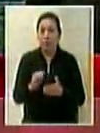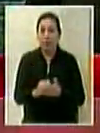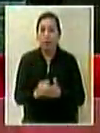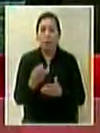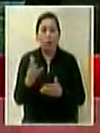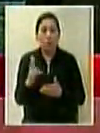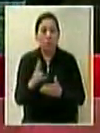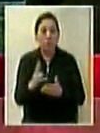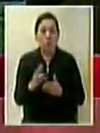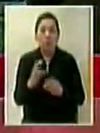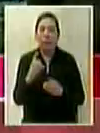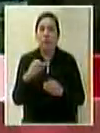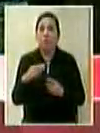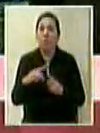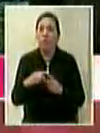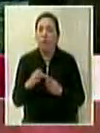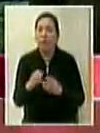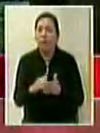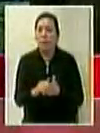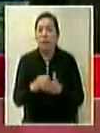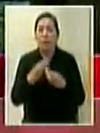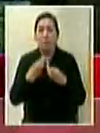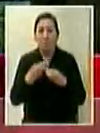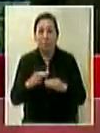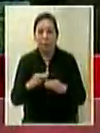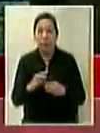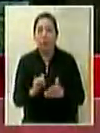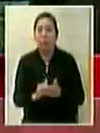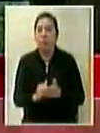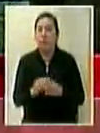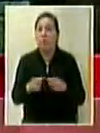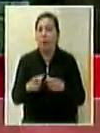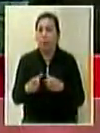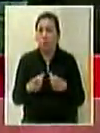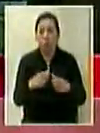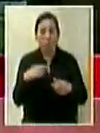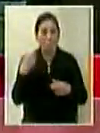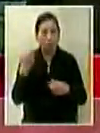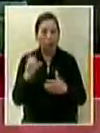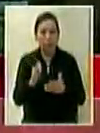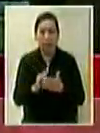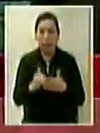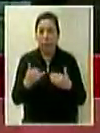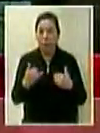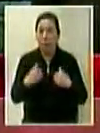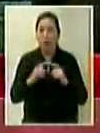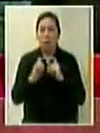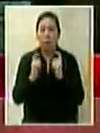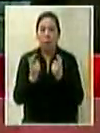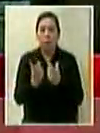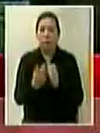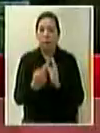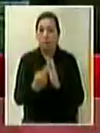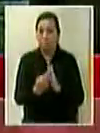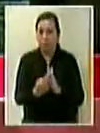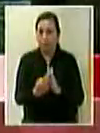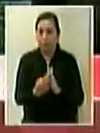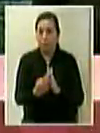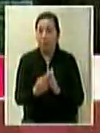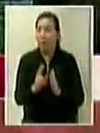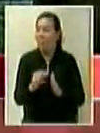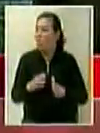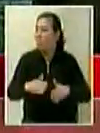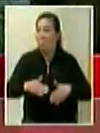un recurso democrático y manifestación del control político que ejercen los congresistas de la República,